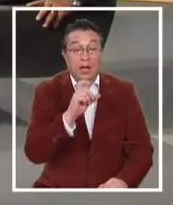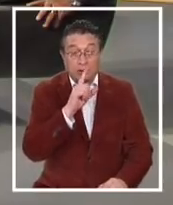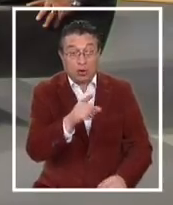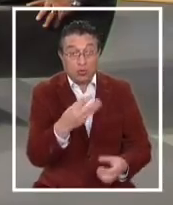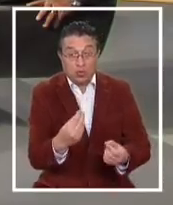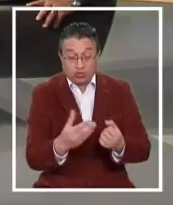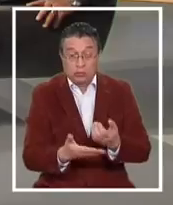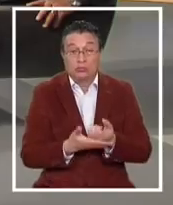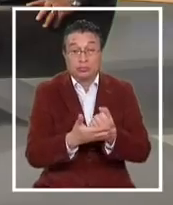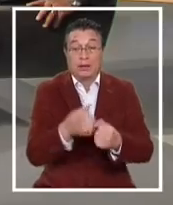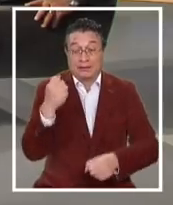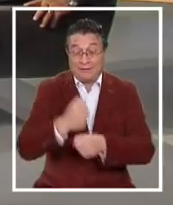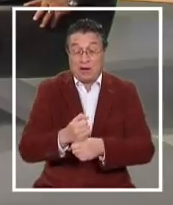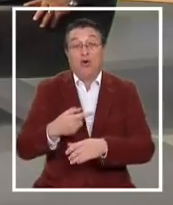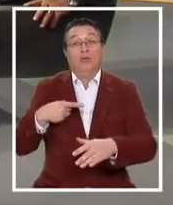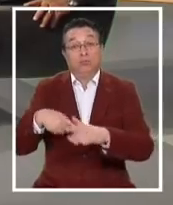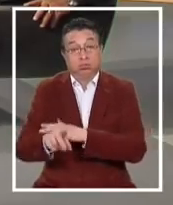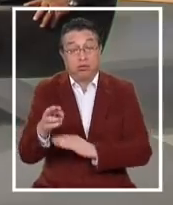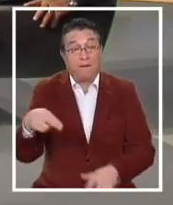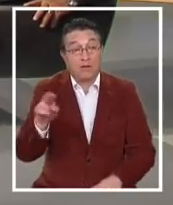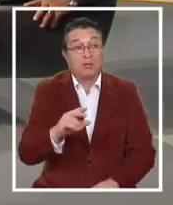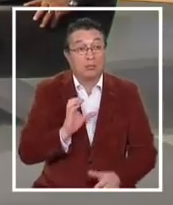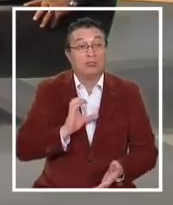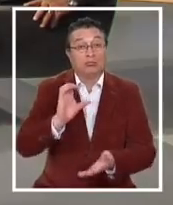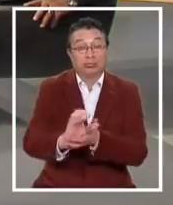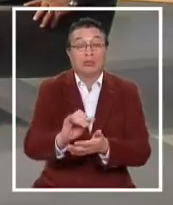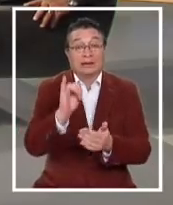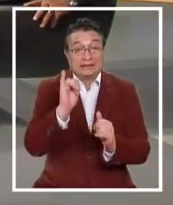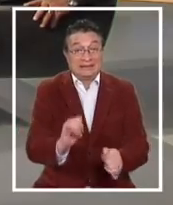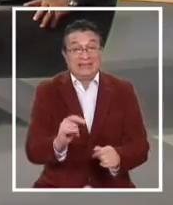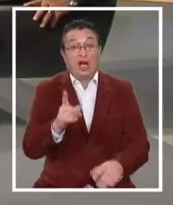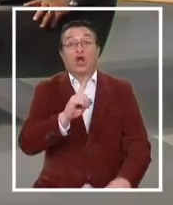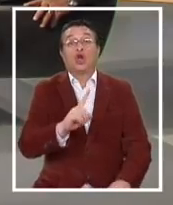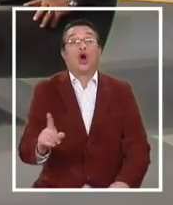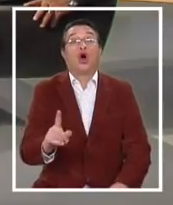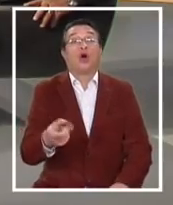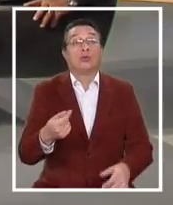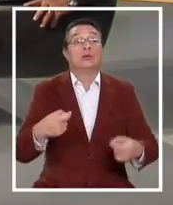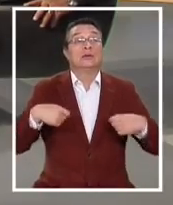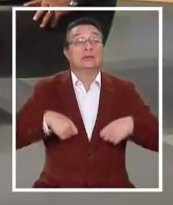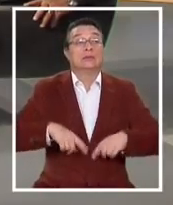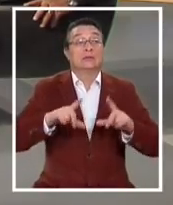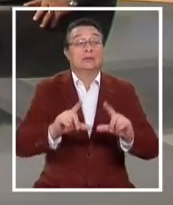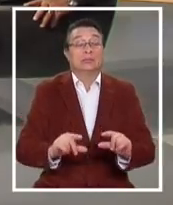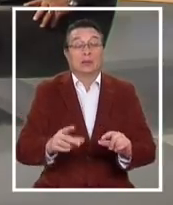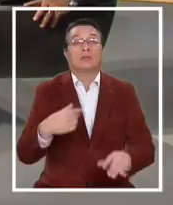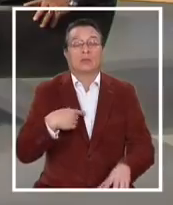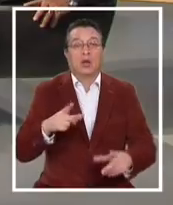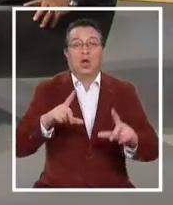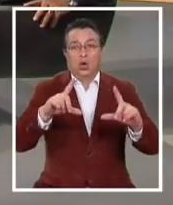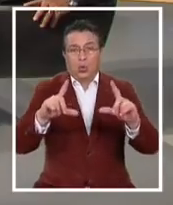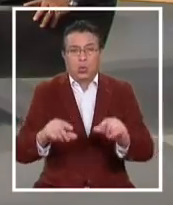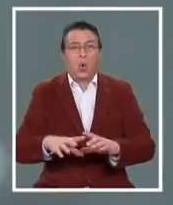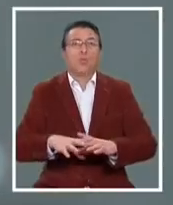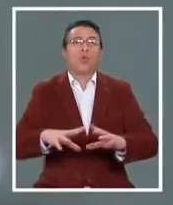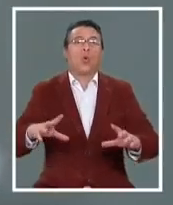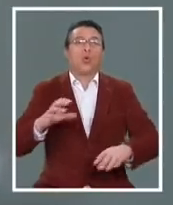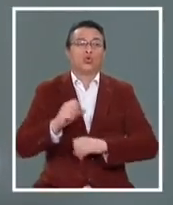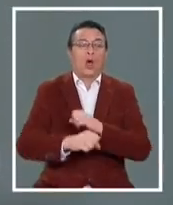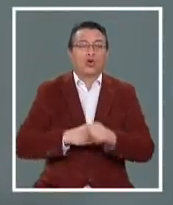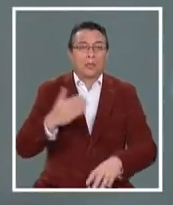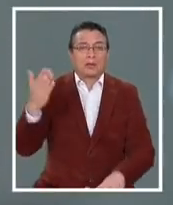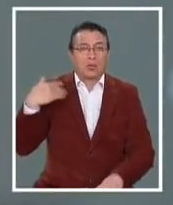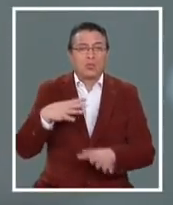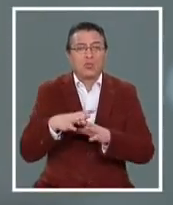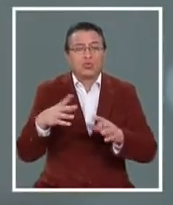ayuda a esas personas que recuperaron el empleo? Es un tema bien conceptual. Porque han tenido una merma menor en los ingresos. Es que la merma ha sido muy grande el año pasado para muchas